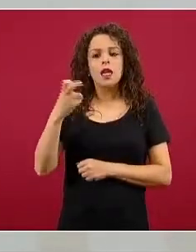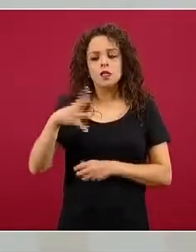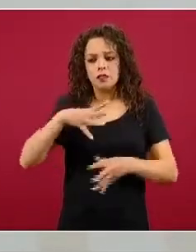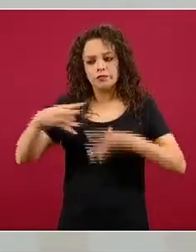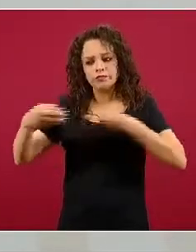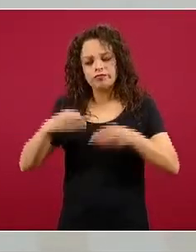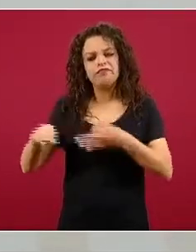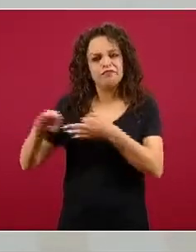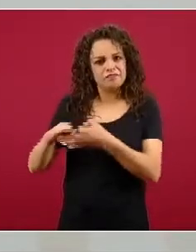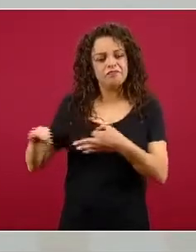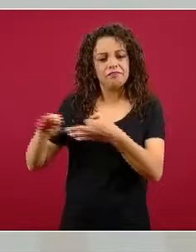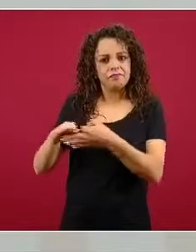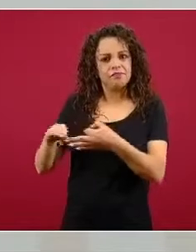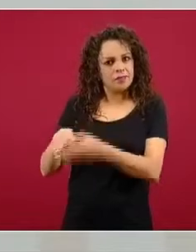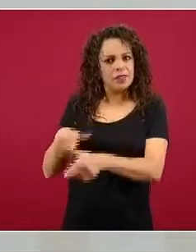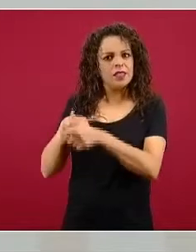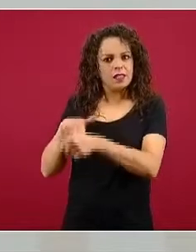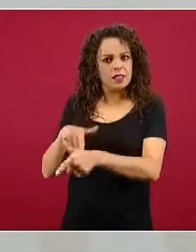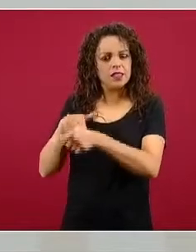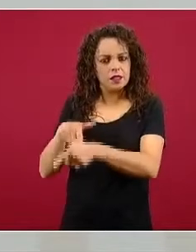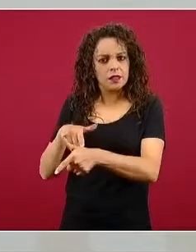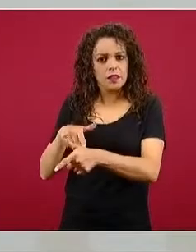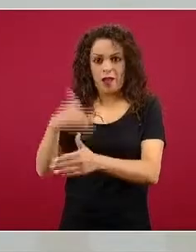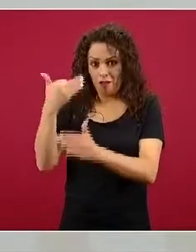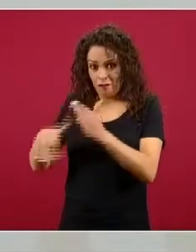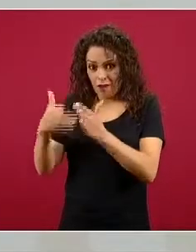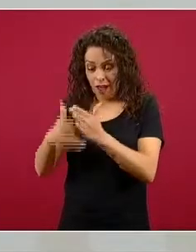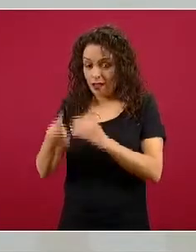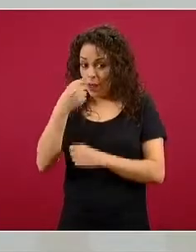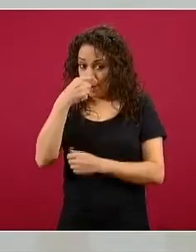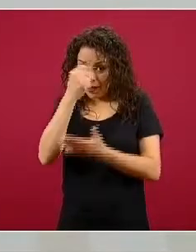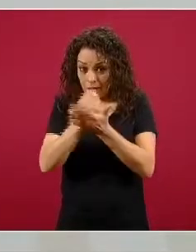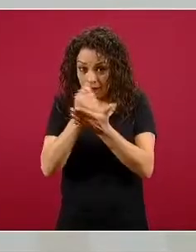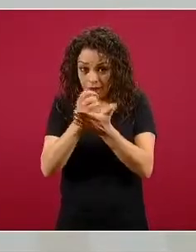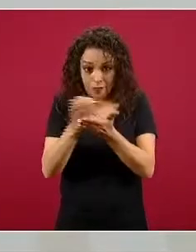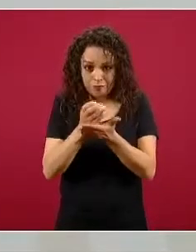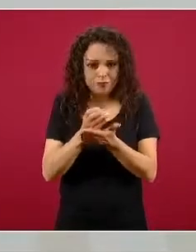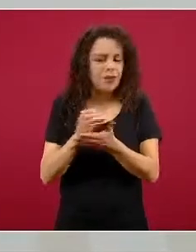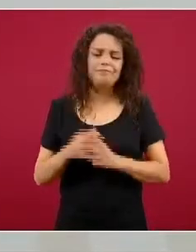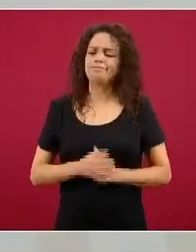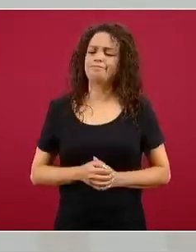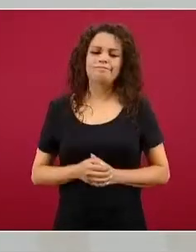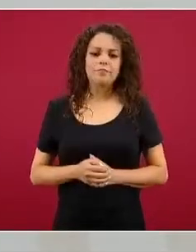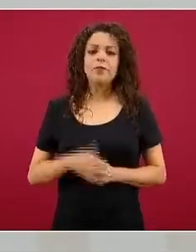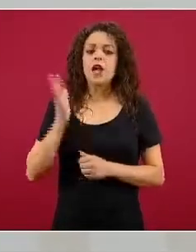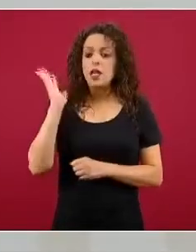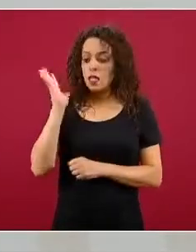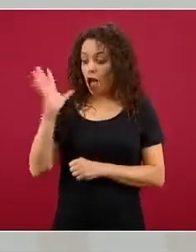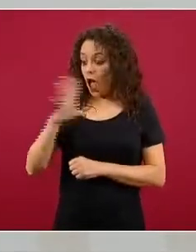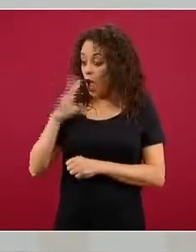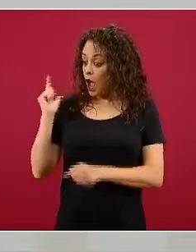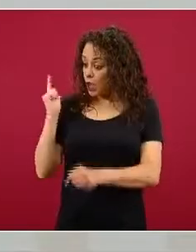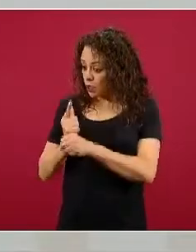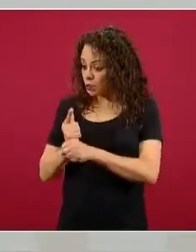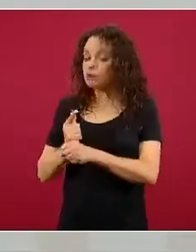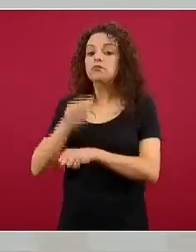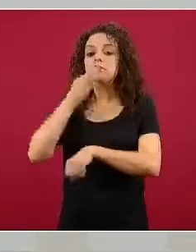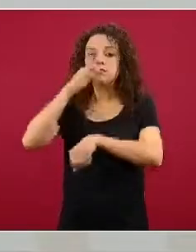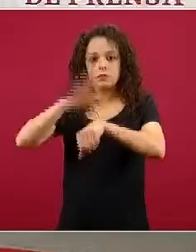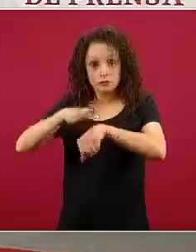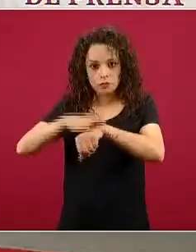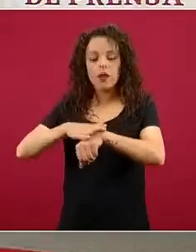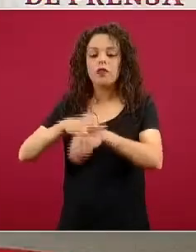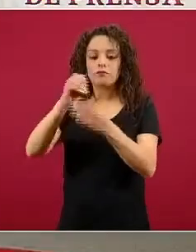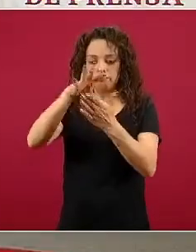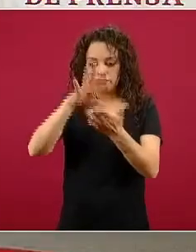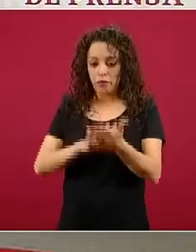continua y no es por falta de tratamiento, porque realmente se diagnostica, se notifica y se otorga el tratamiento.